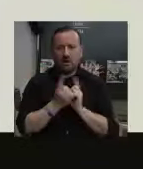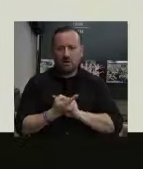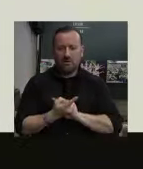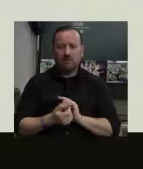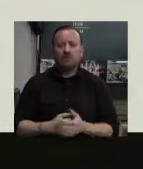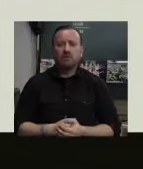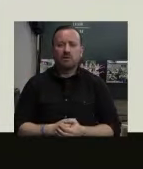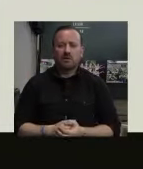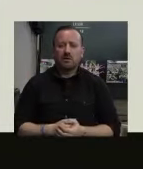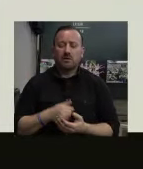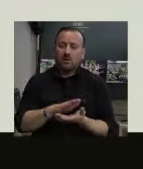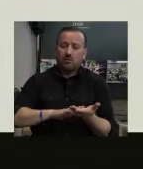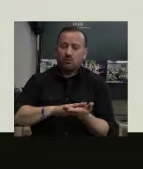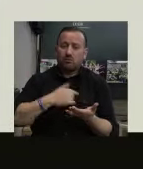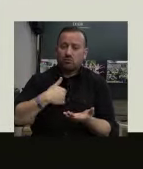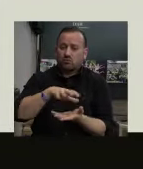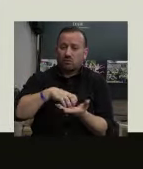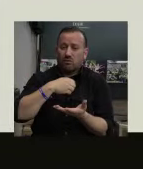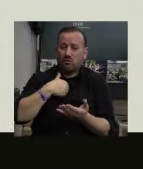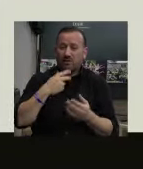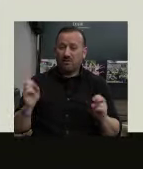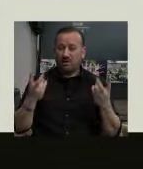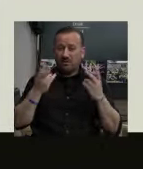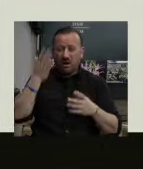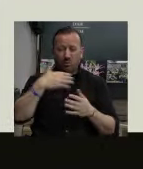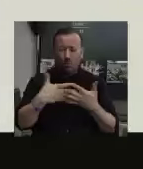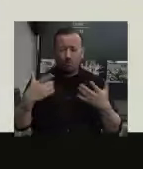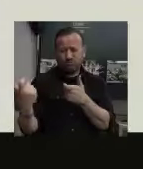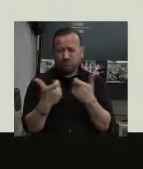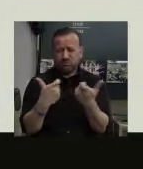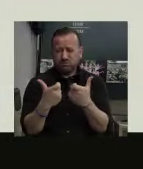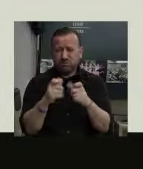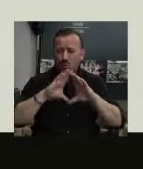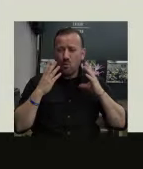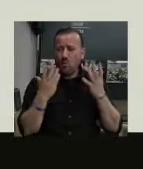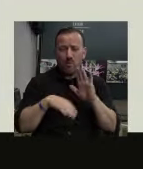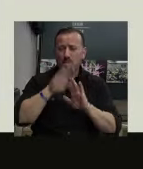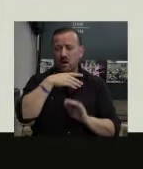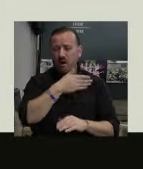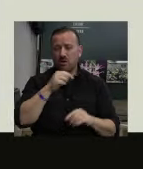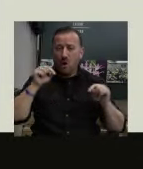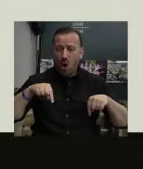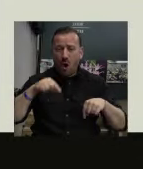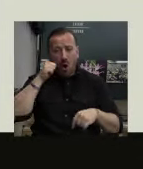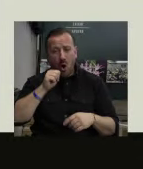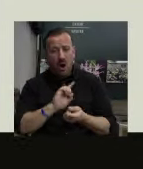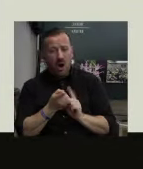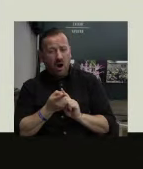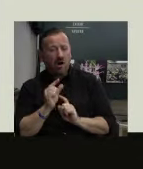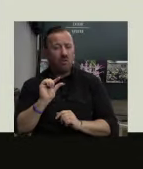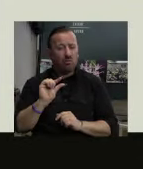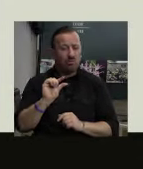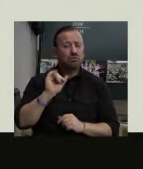cambio la ciudad de donde vengo era la ciudad más violenta del mundo hoy no ha cambiado mucho Pero